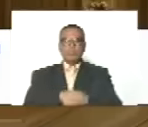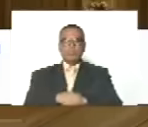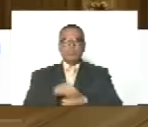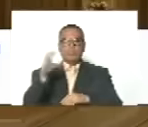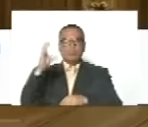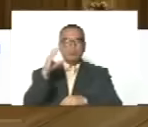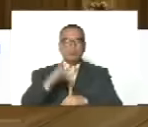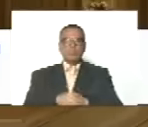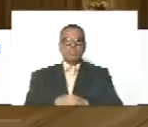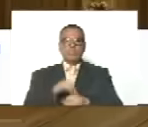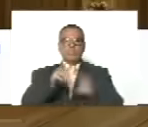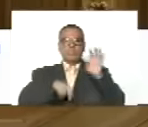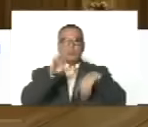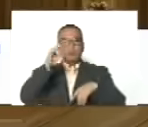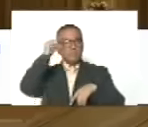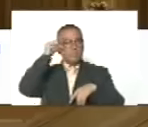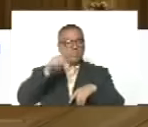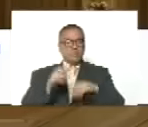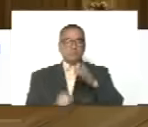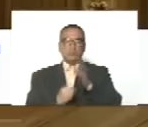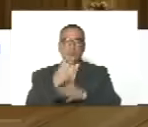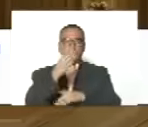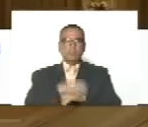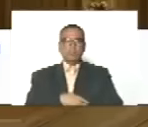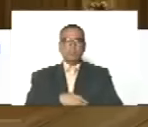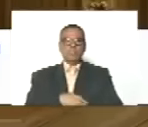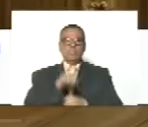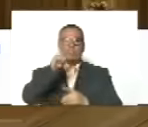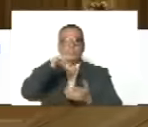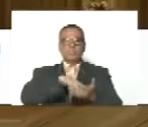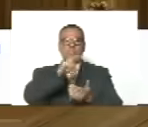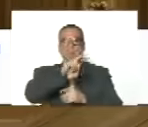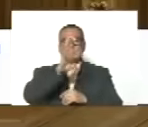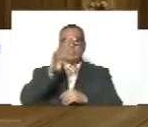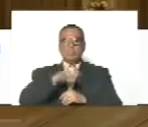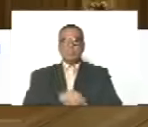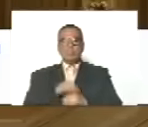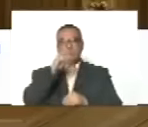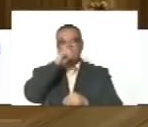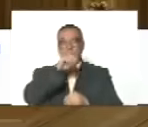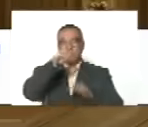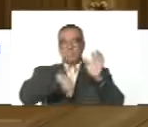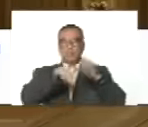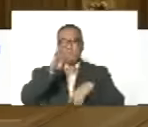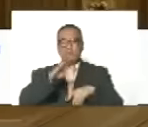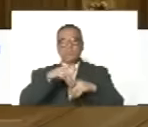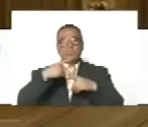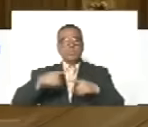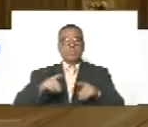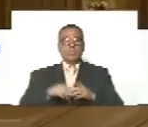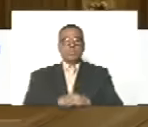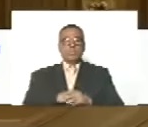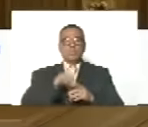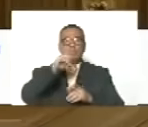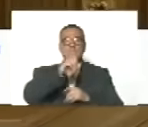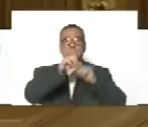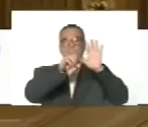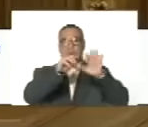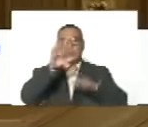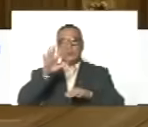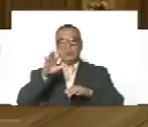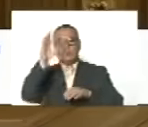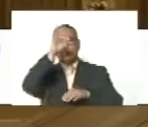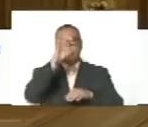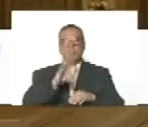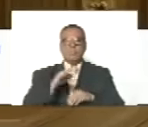en Caracas, a los 14 días del mes de mayo de 2024, año 214 de la Independencia, 165 de